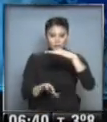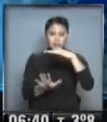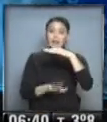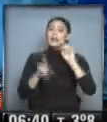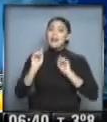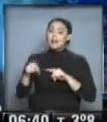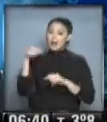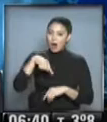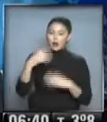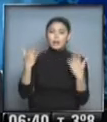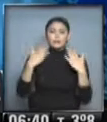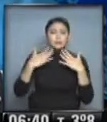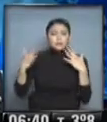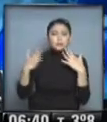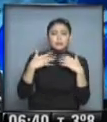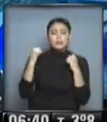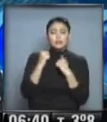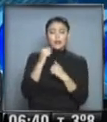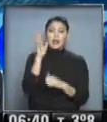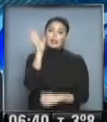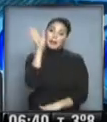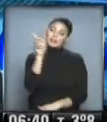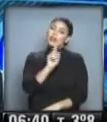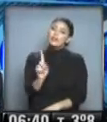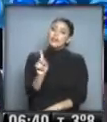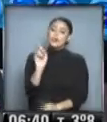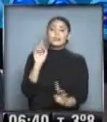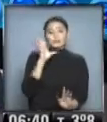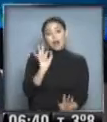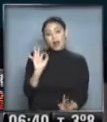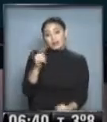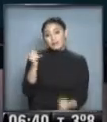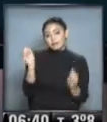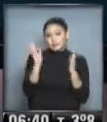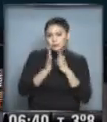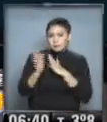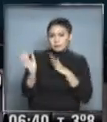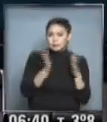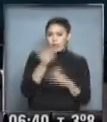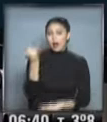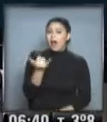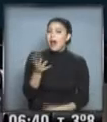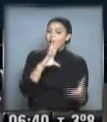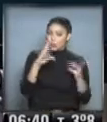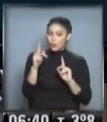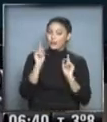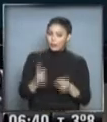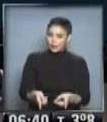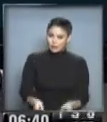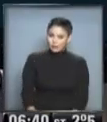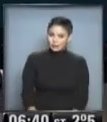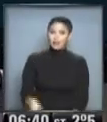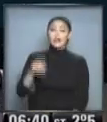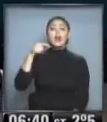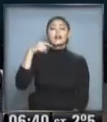bastante viento en este momento. No un gran temporal, pero hay algo de viento ahí en Tierra del Fuego, algo de nubosidad también. Y